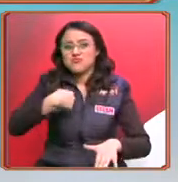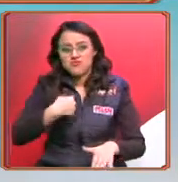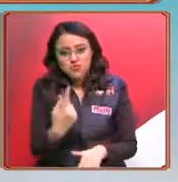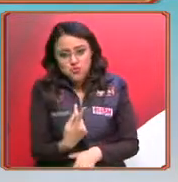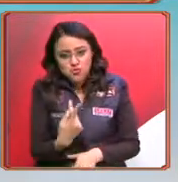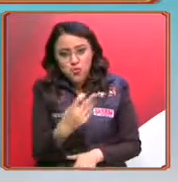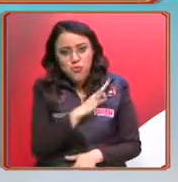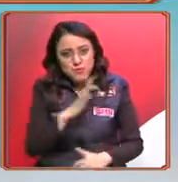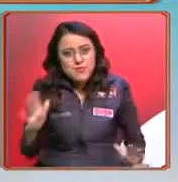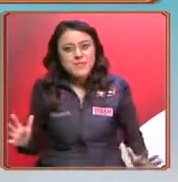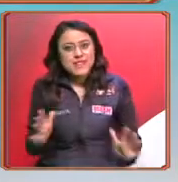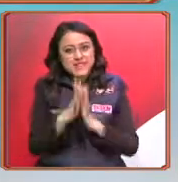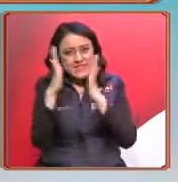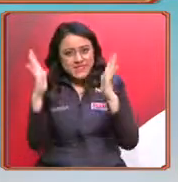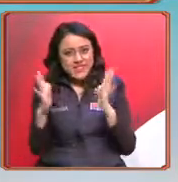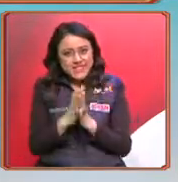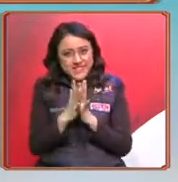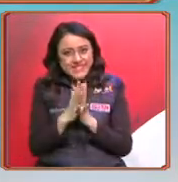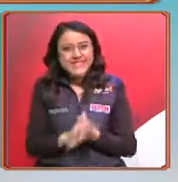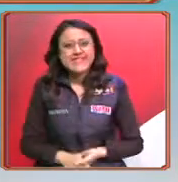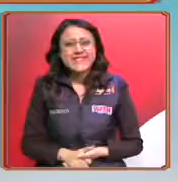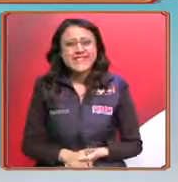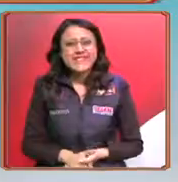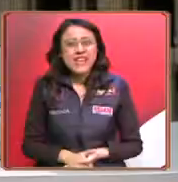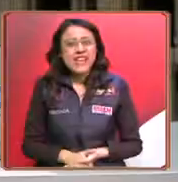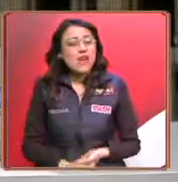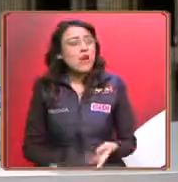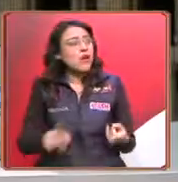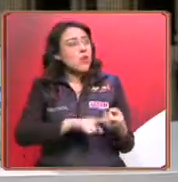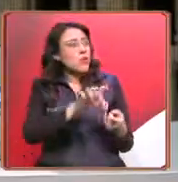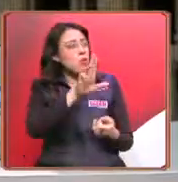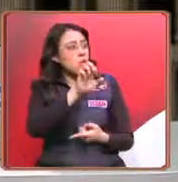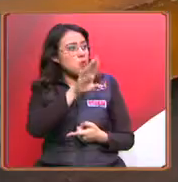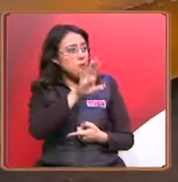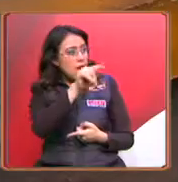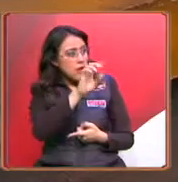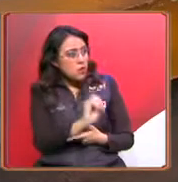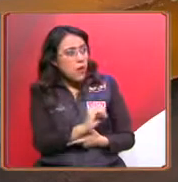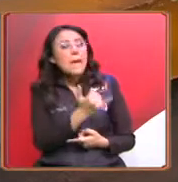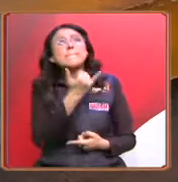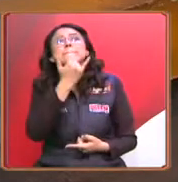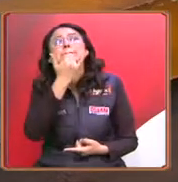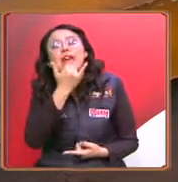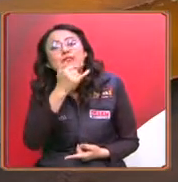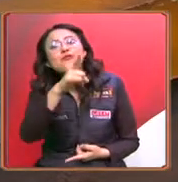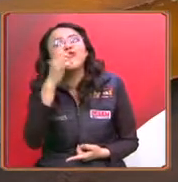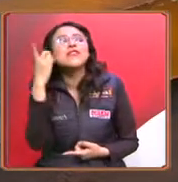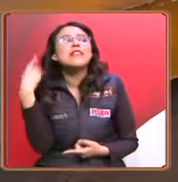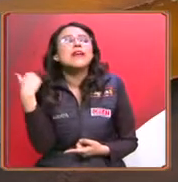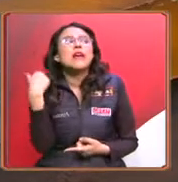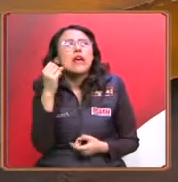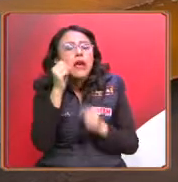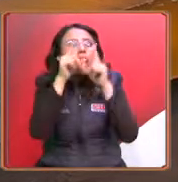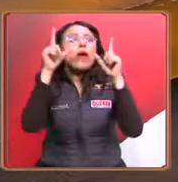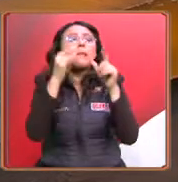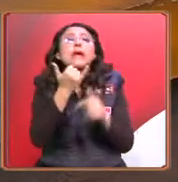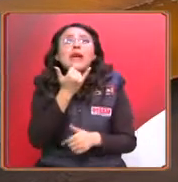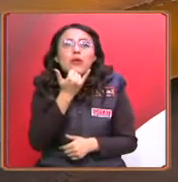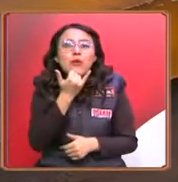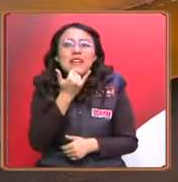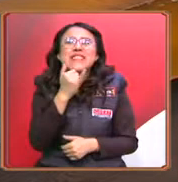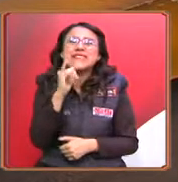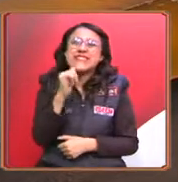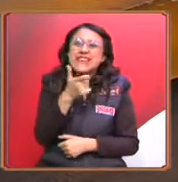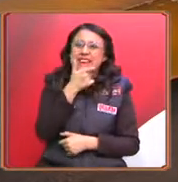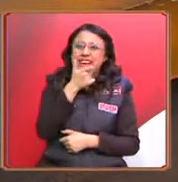no participamos con esto. Urbano. ¿Qué cree? Perdóname por despertarte. Sí, la verdad